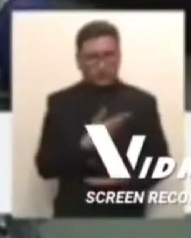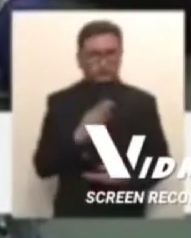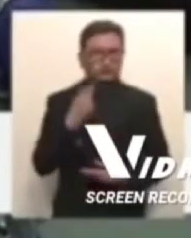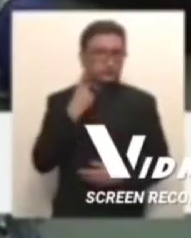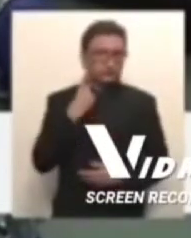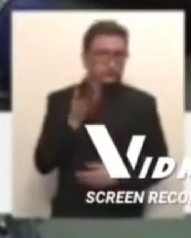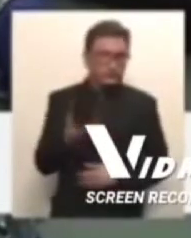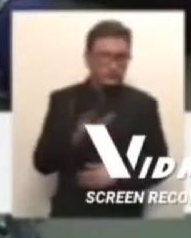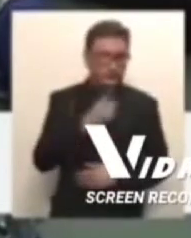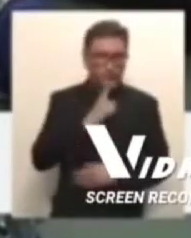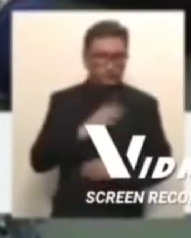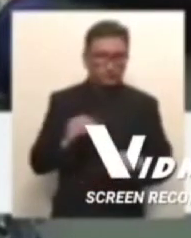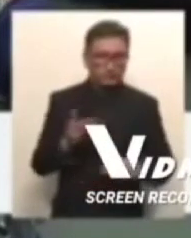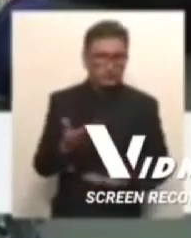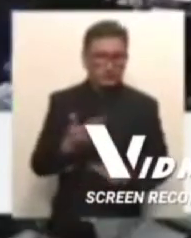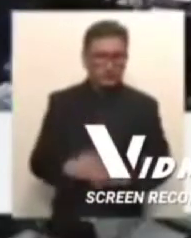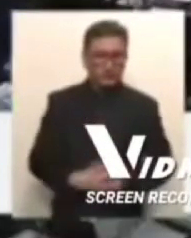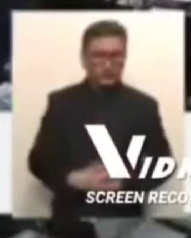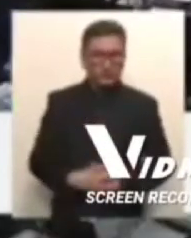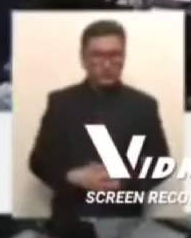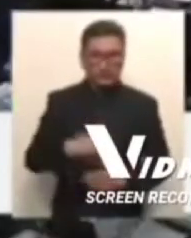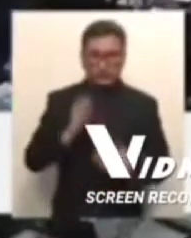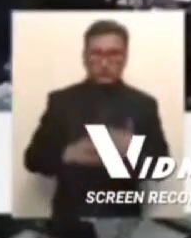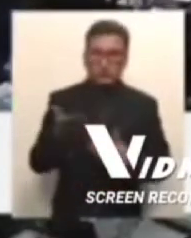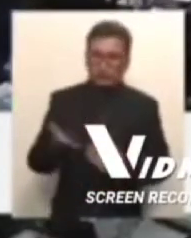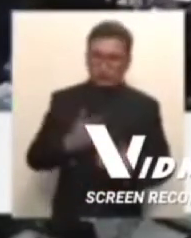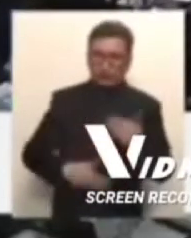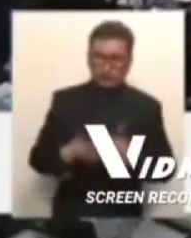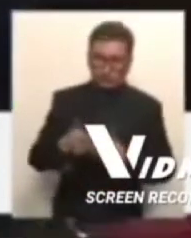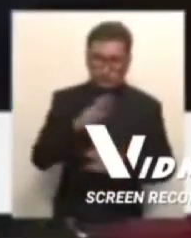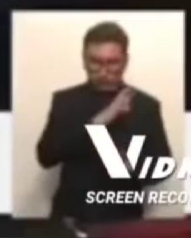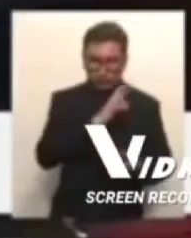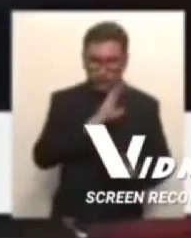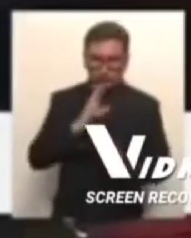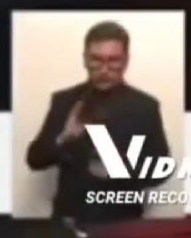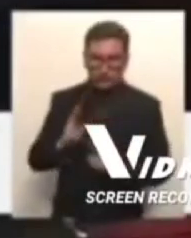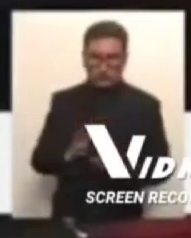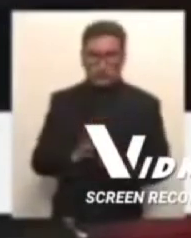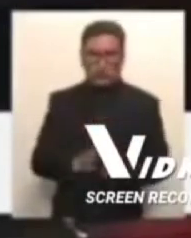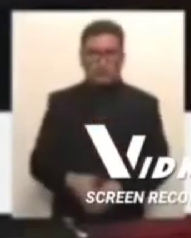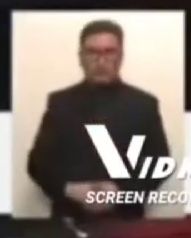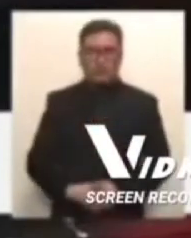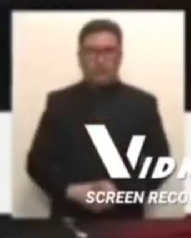Diputada, le pido que guarden silencio. Diputado, no por favor, terminar. Le solicito que se dirija con respeto.